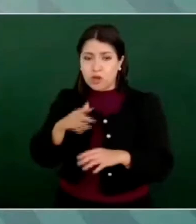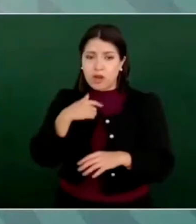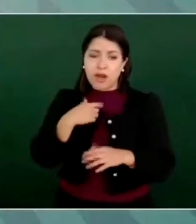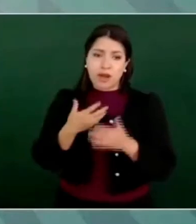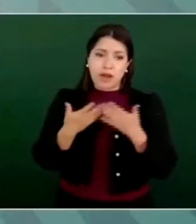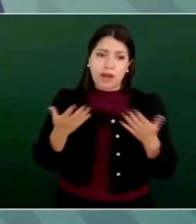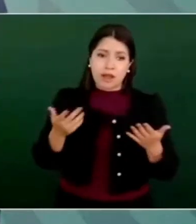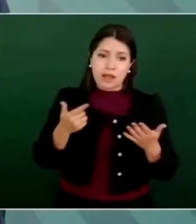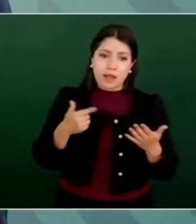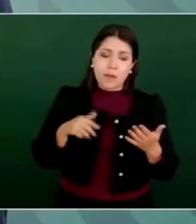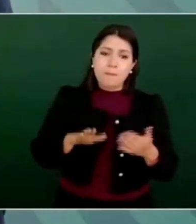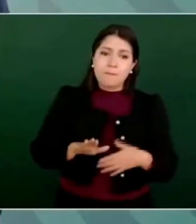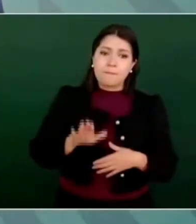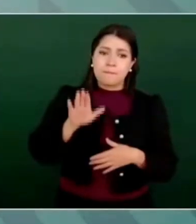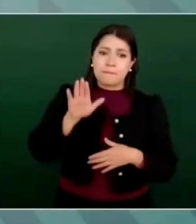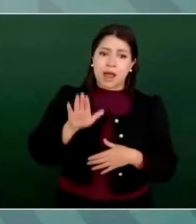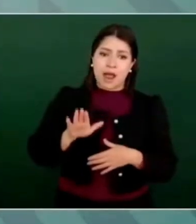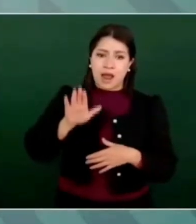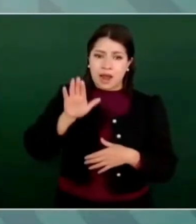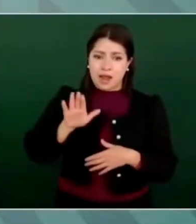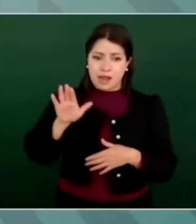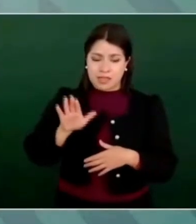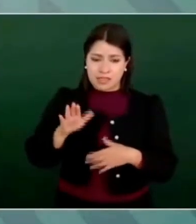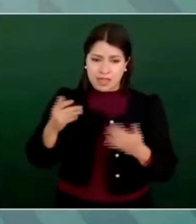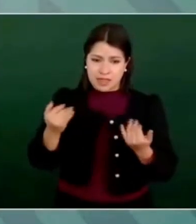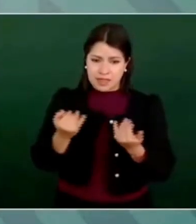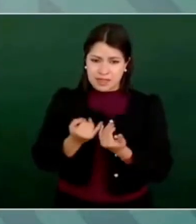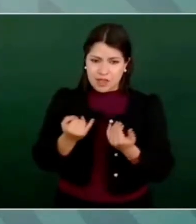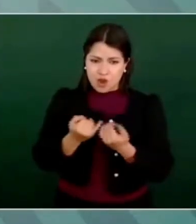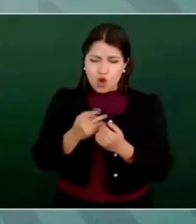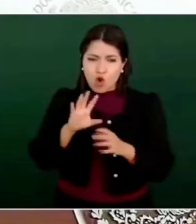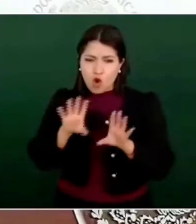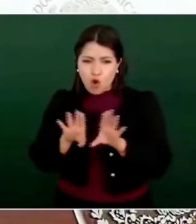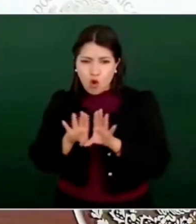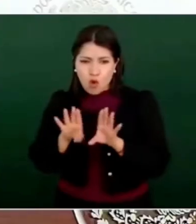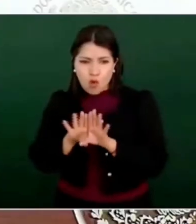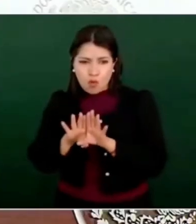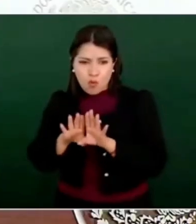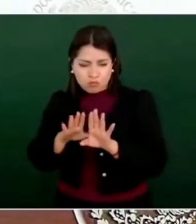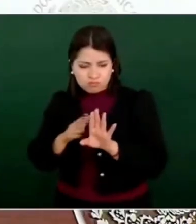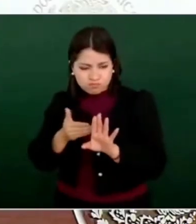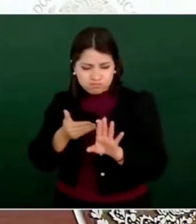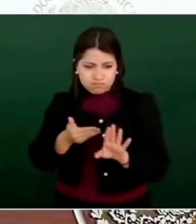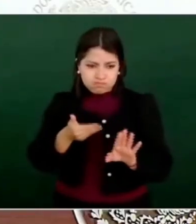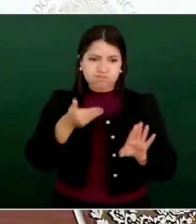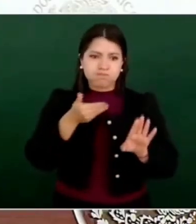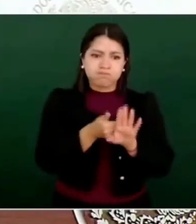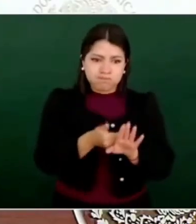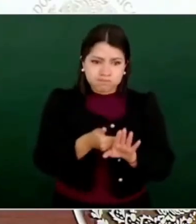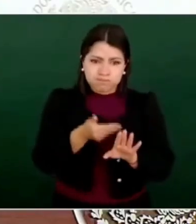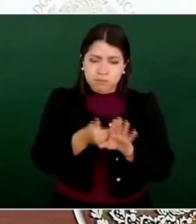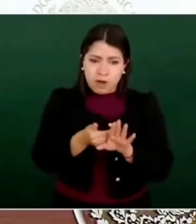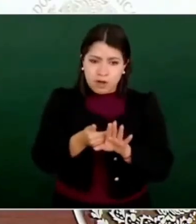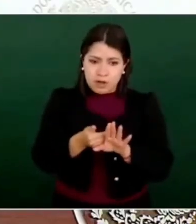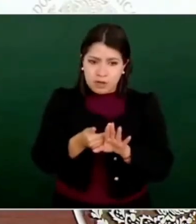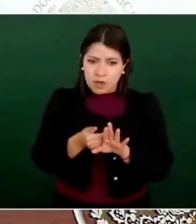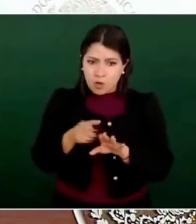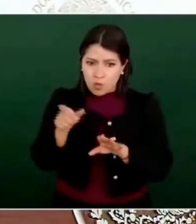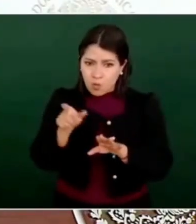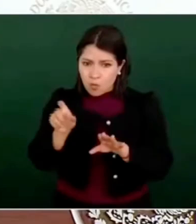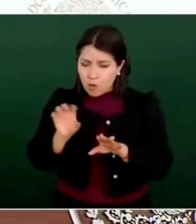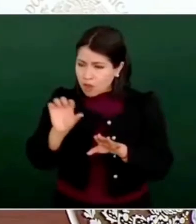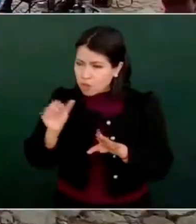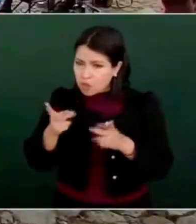las avispas que atacan, pican, echan a volar al primer movimiento de